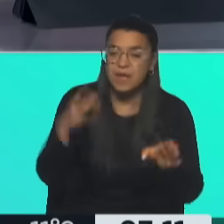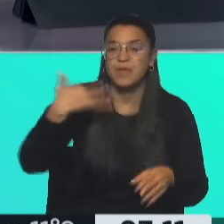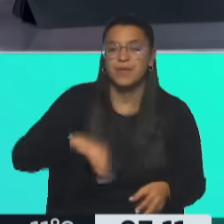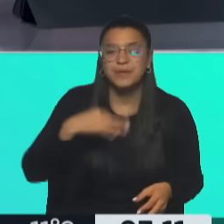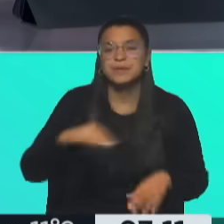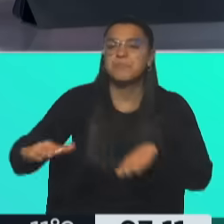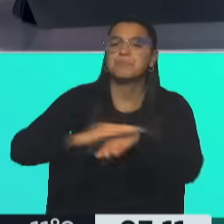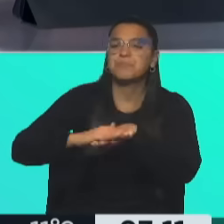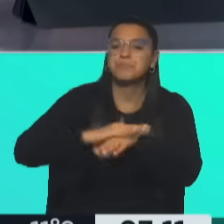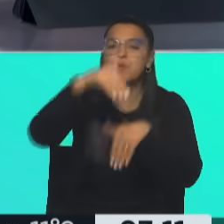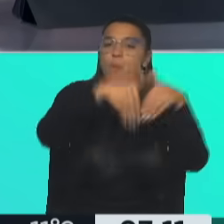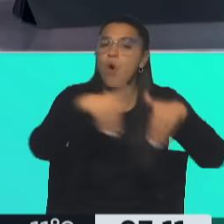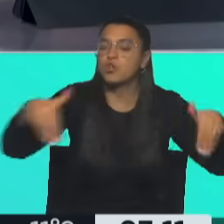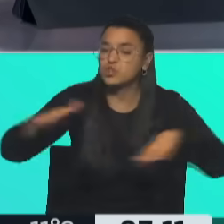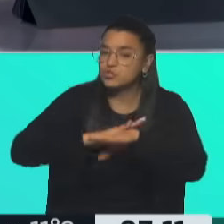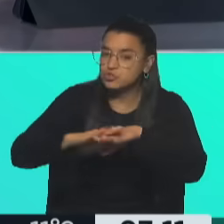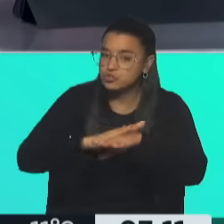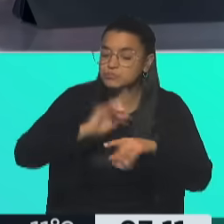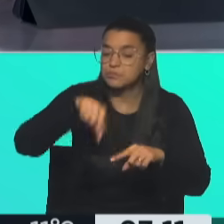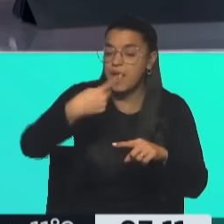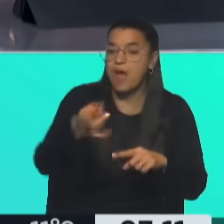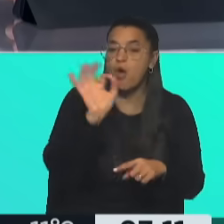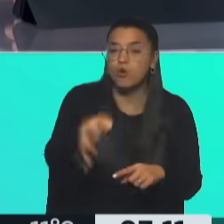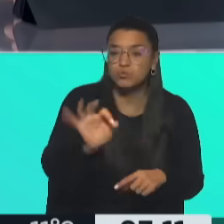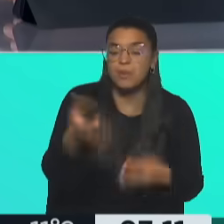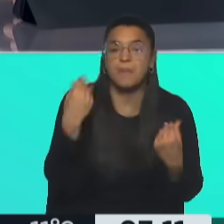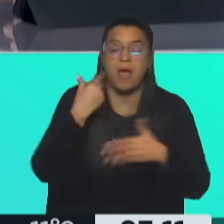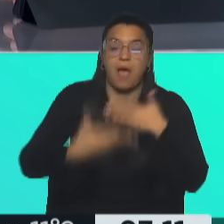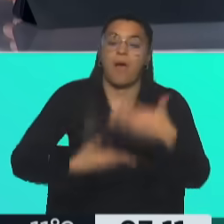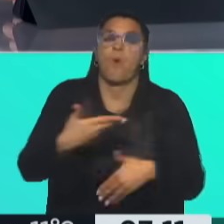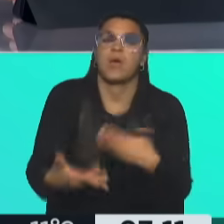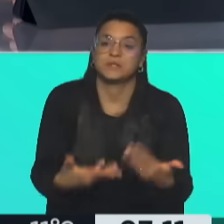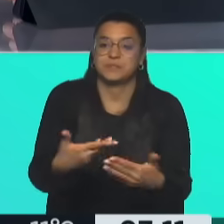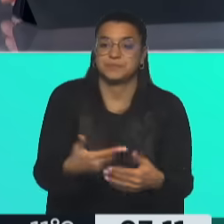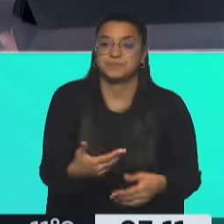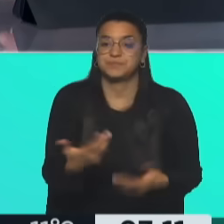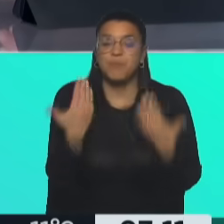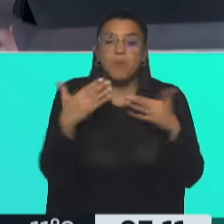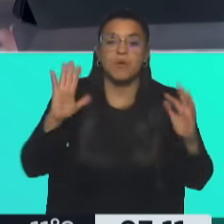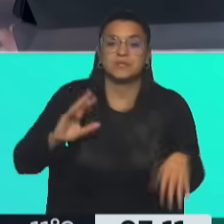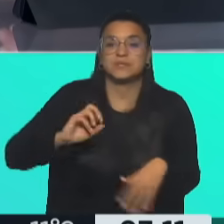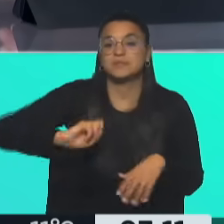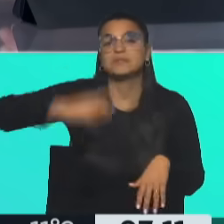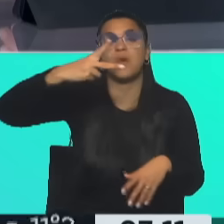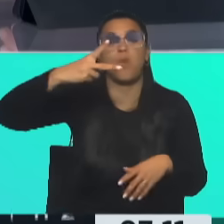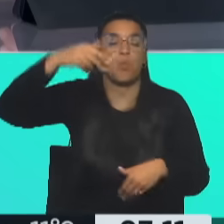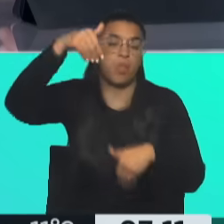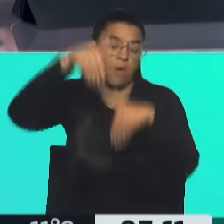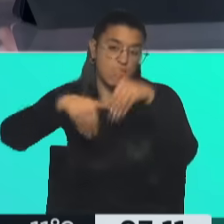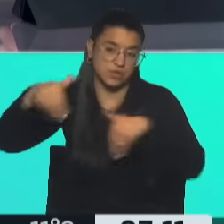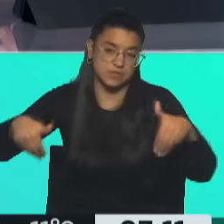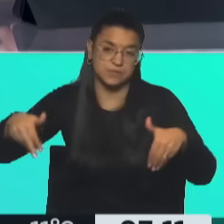al piso de votos a alcanzar en el mes de octubre para avanzar ya en todo caso a lo que puede ser un eventual segunda vuelta